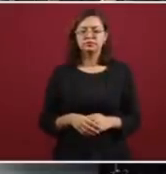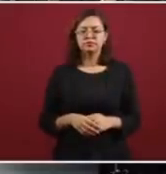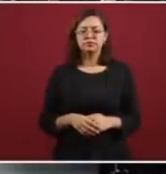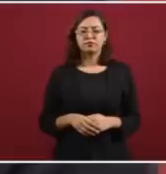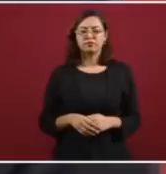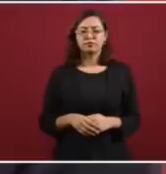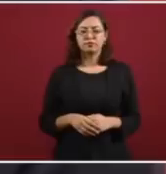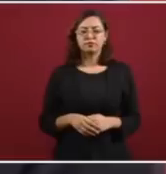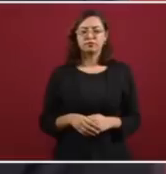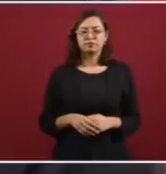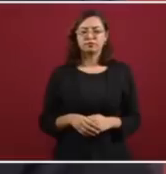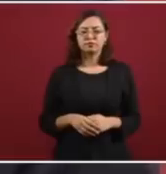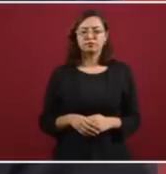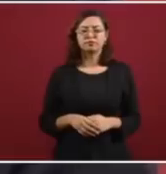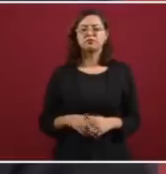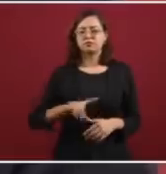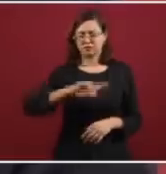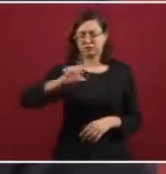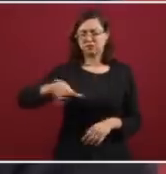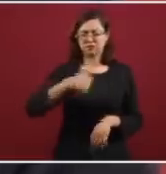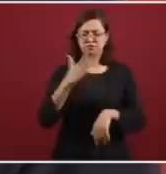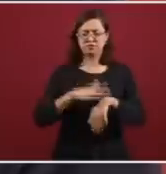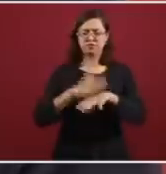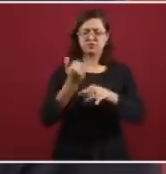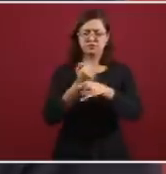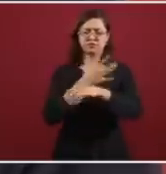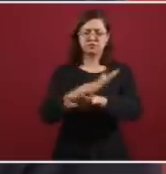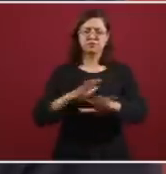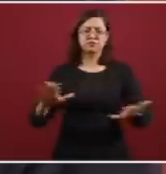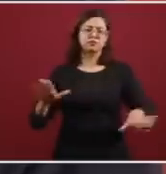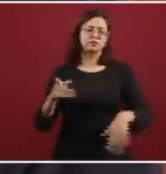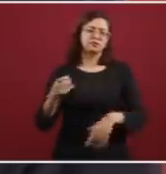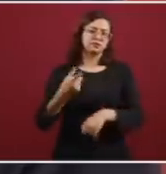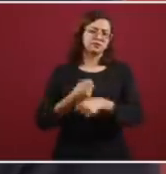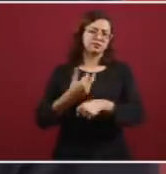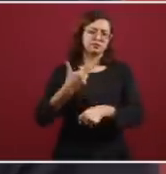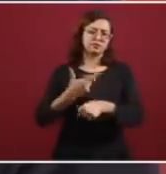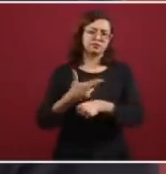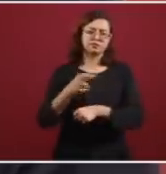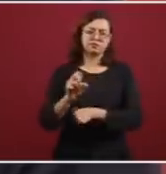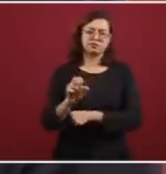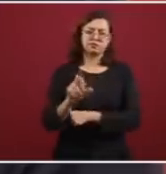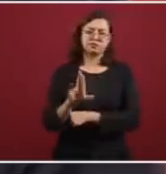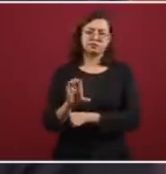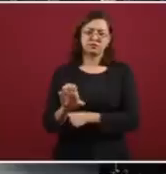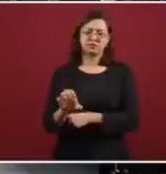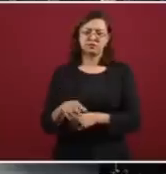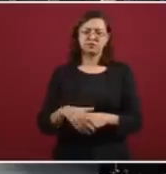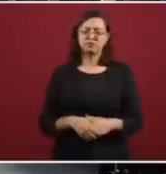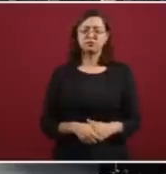Les va a informar el secretario de Relaciones Exteriores. sobre esto.